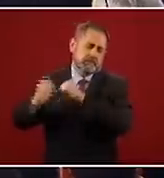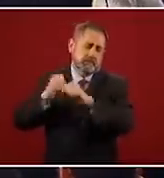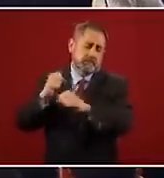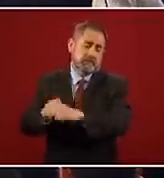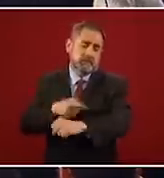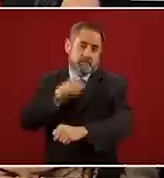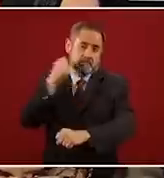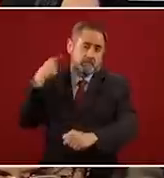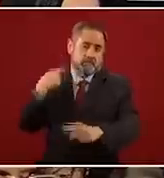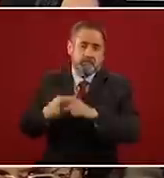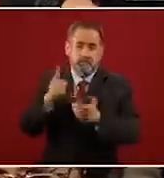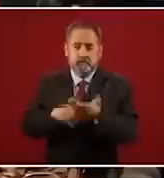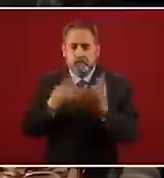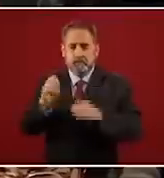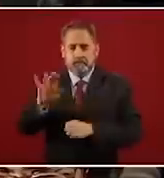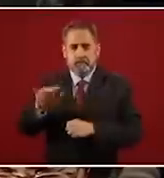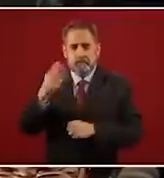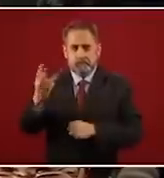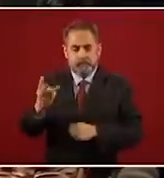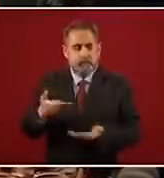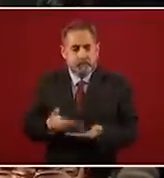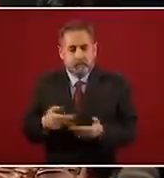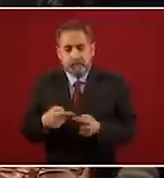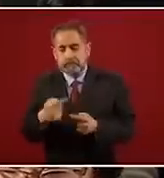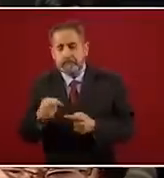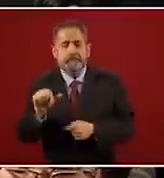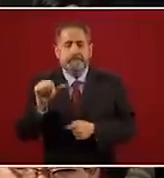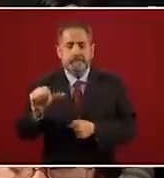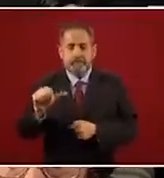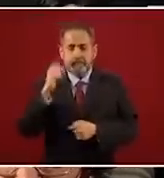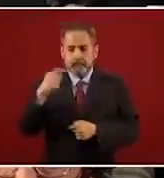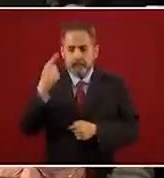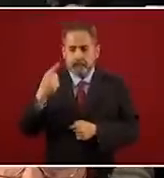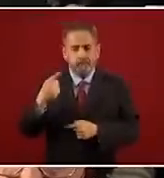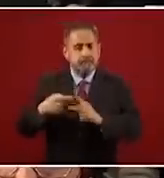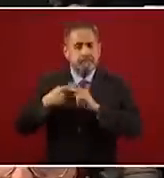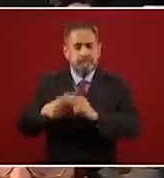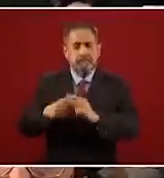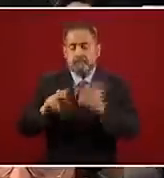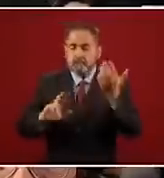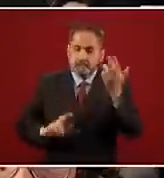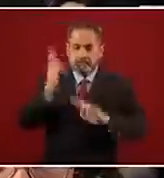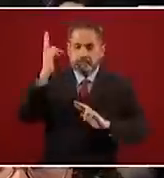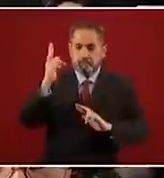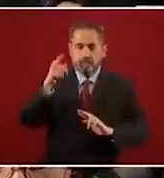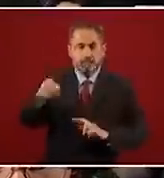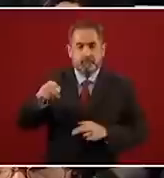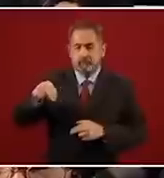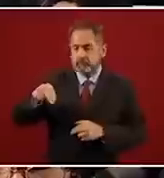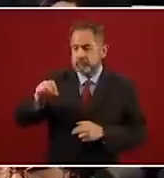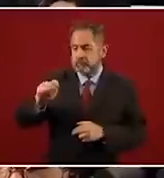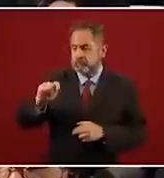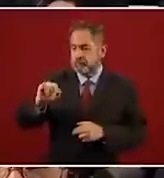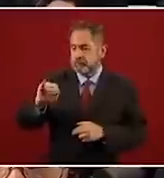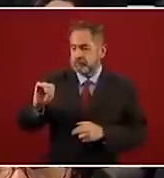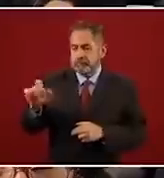de 1953. Presidente, estamos a 16 horas de que estalle ya una huelga en Notimex, la primera huelga